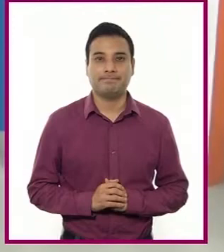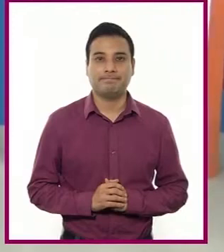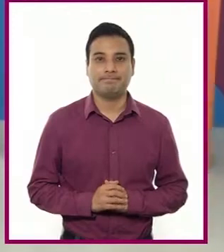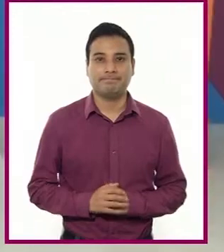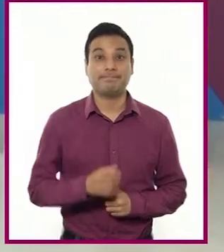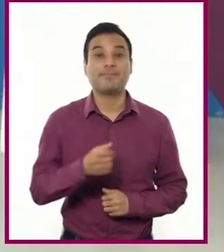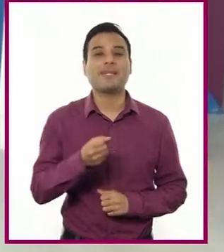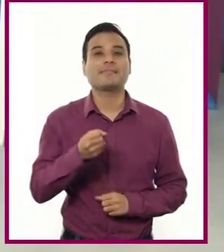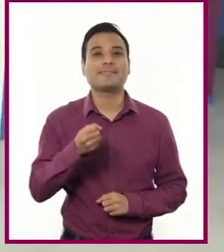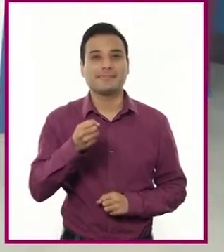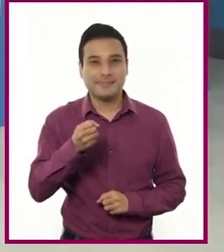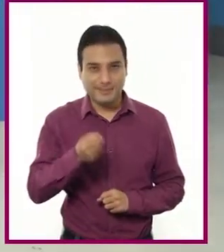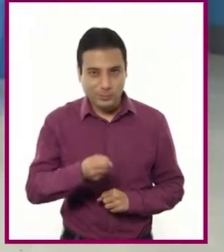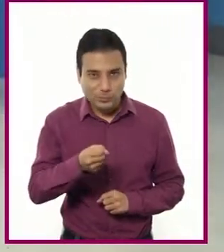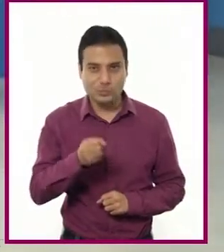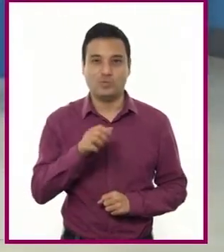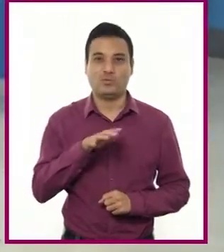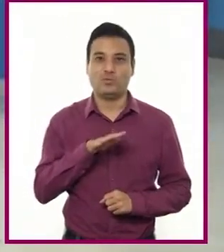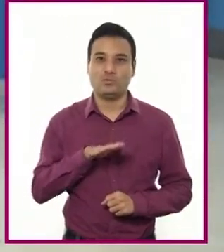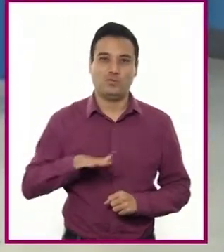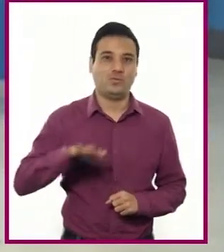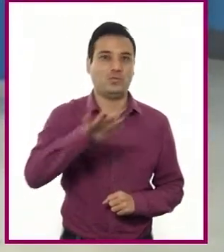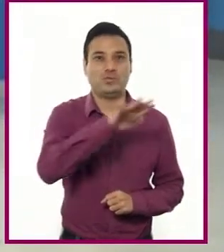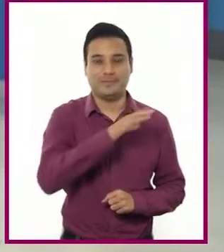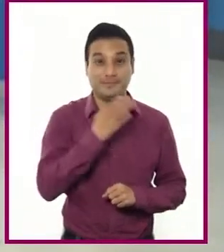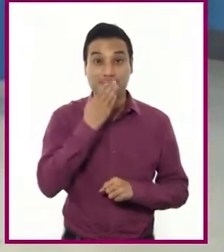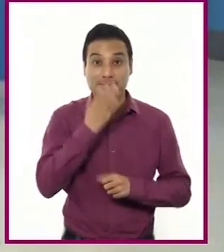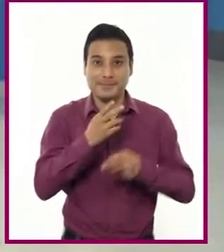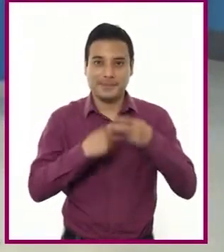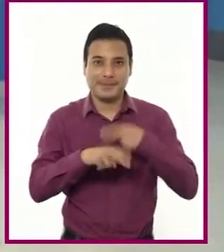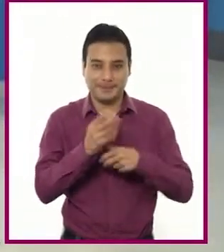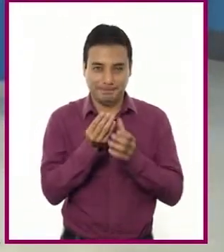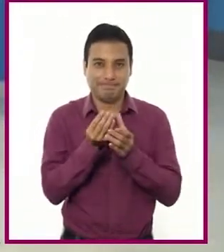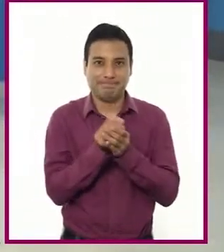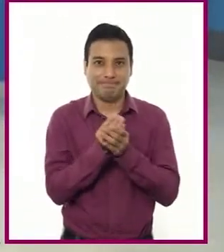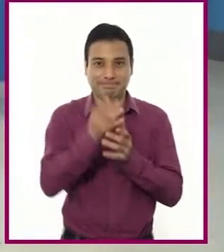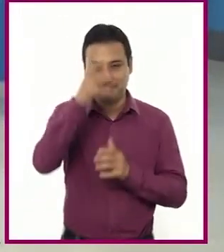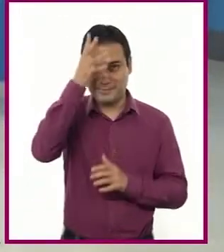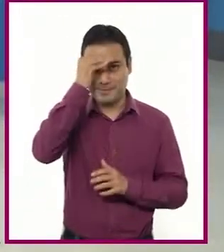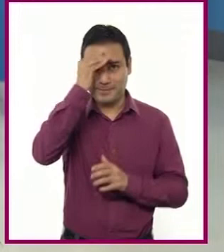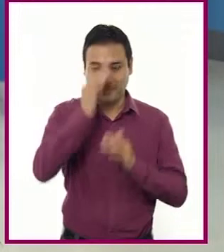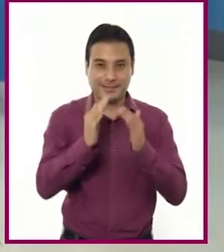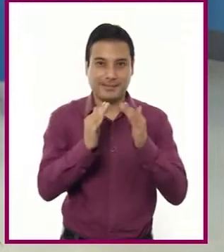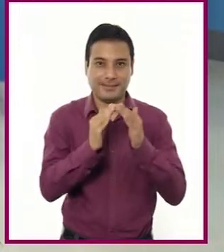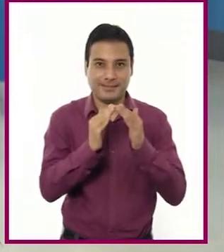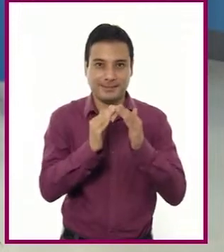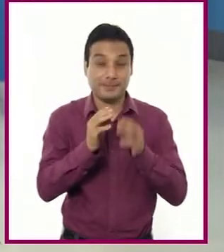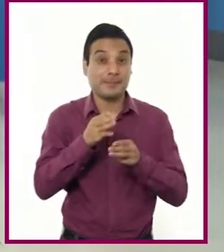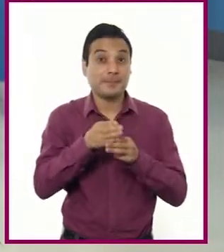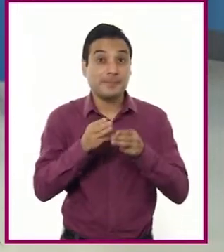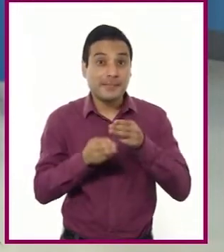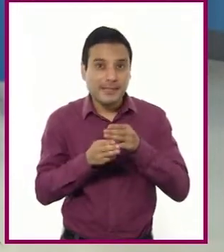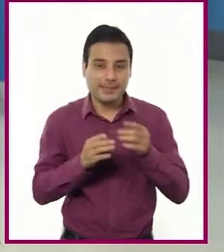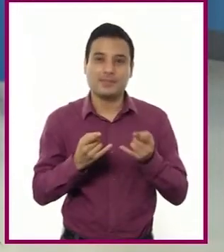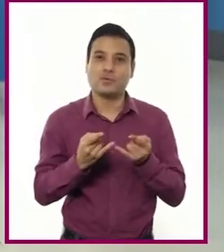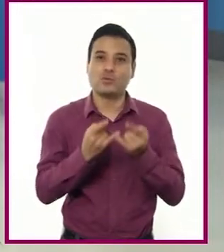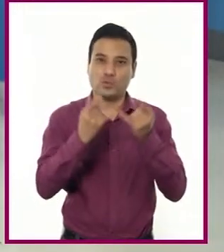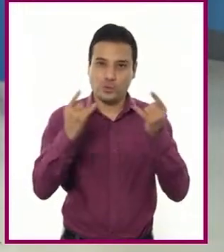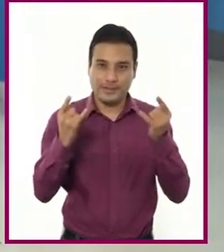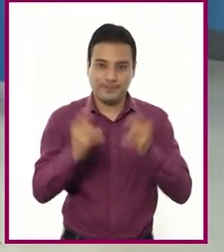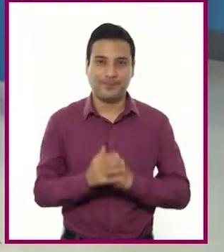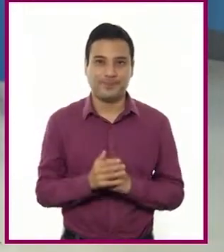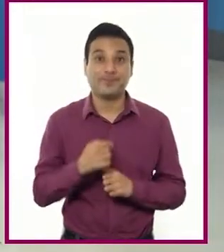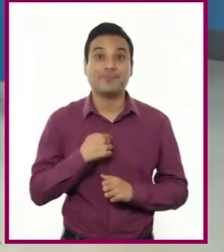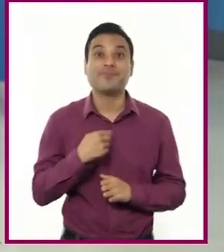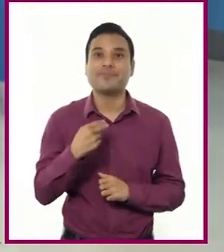Saludos a todas y todos. Les doy la bienvenida a otra sesión de Aprende en Casa, correspondiente a la asignatura Historia. Soy el